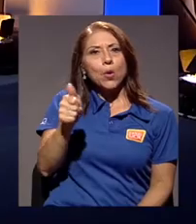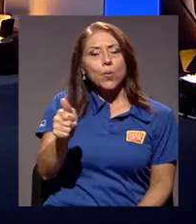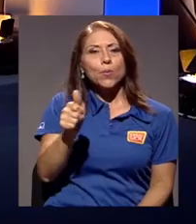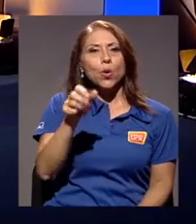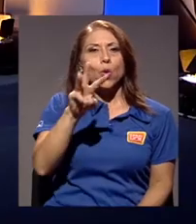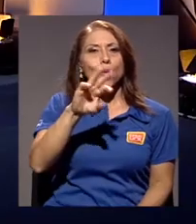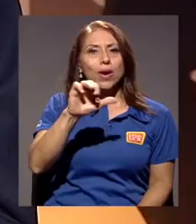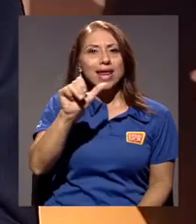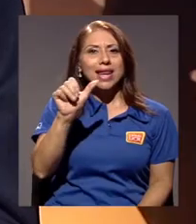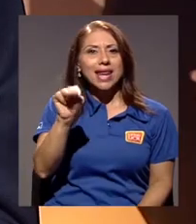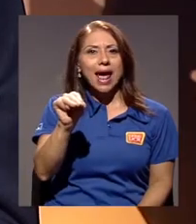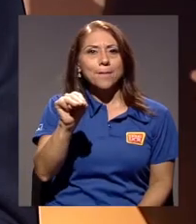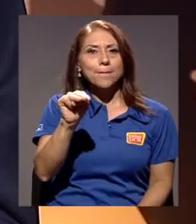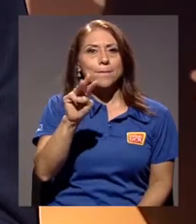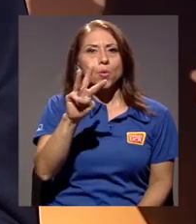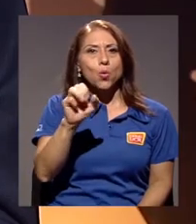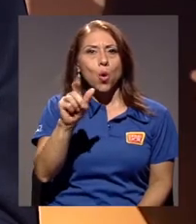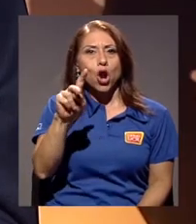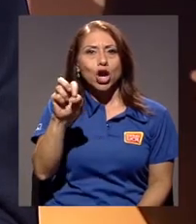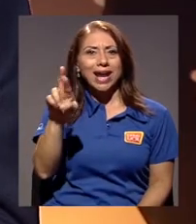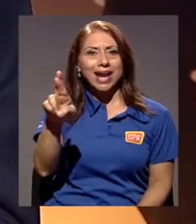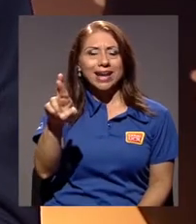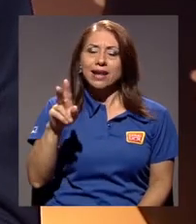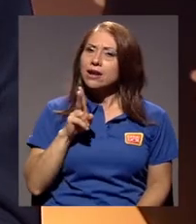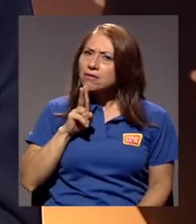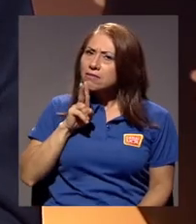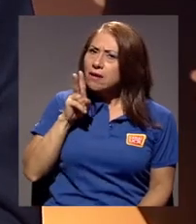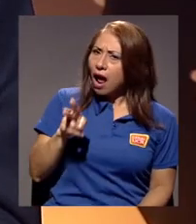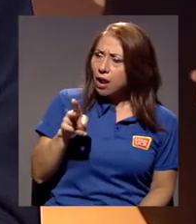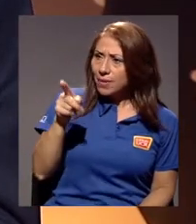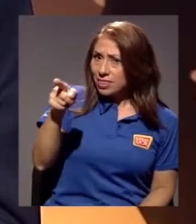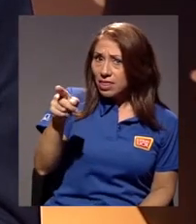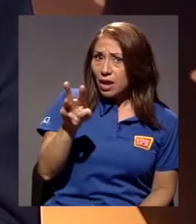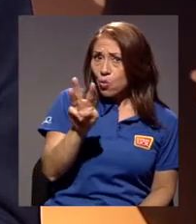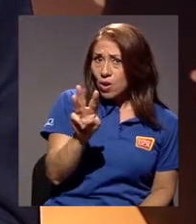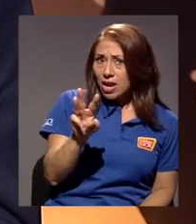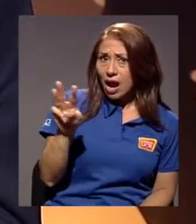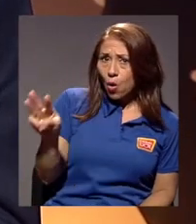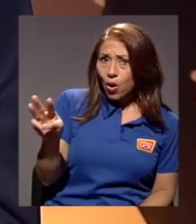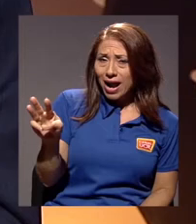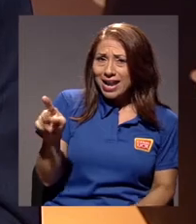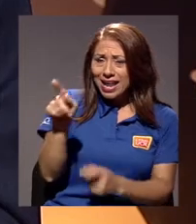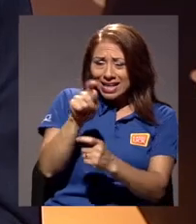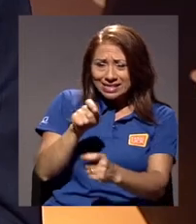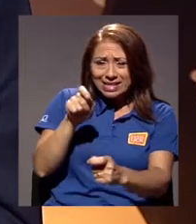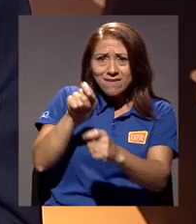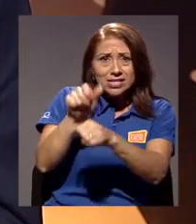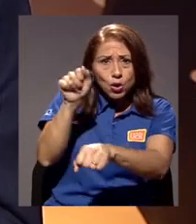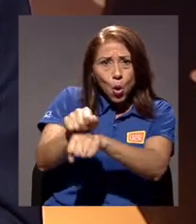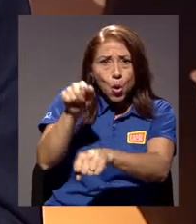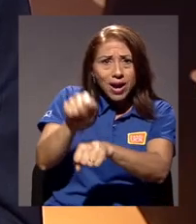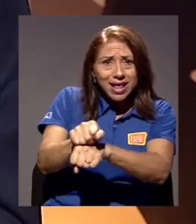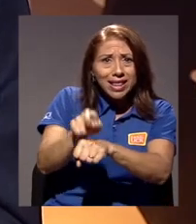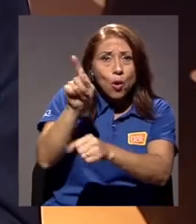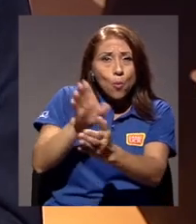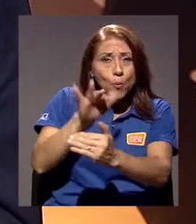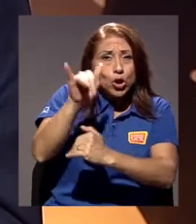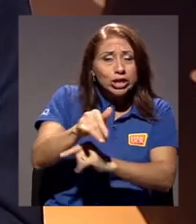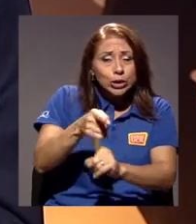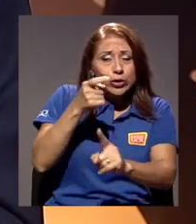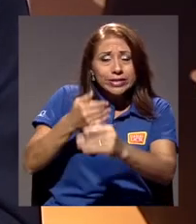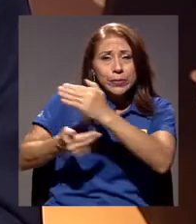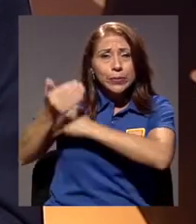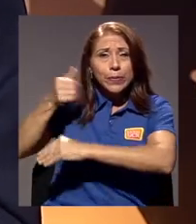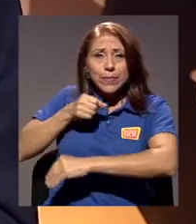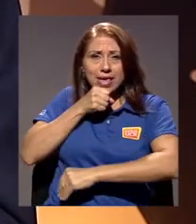realmente ya worker lo que hace es un poco concretar o dar una visión de un proyecto viejo o sea es